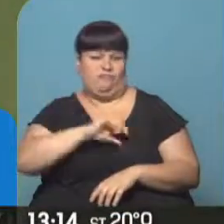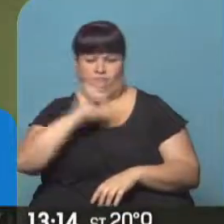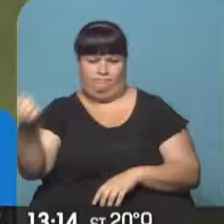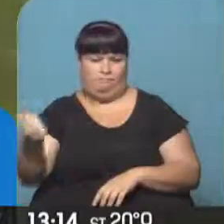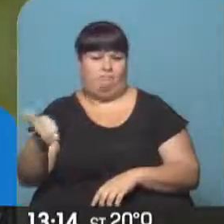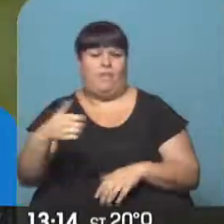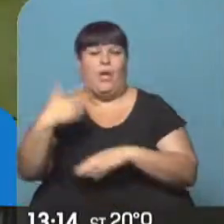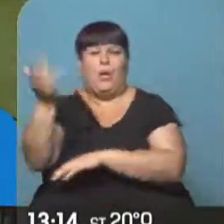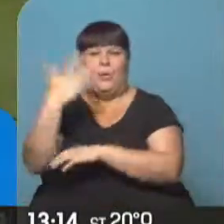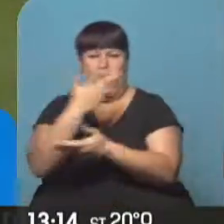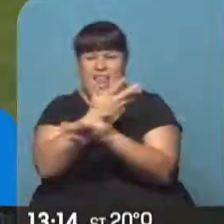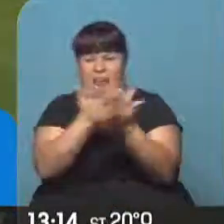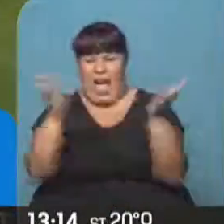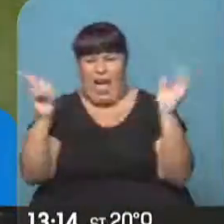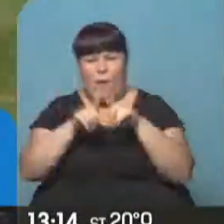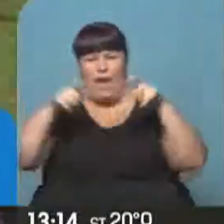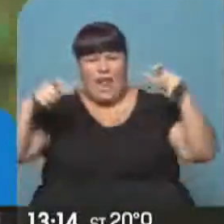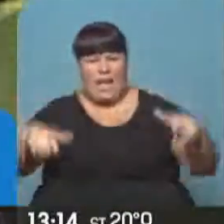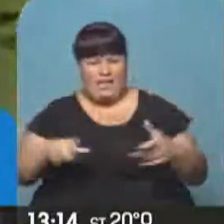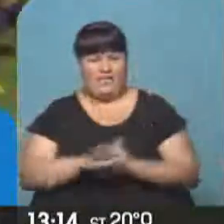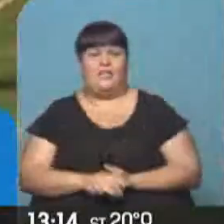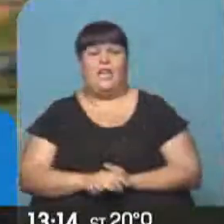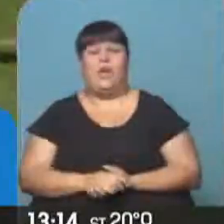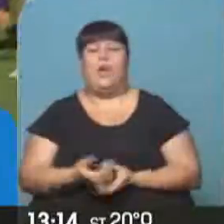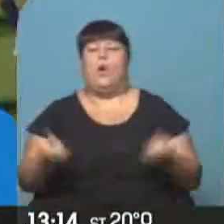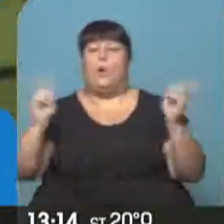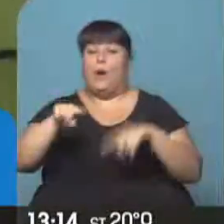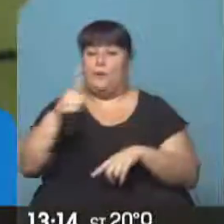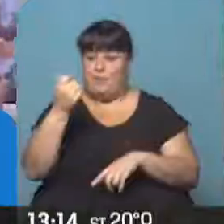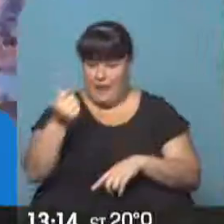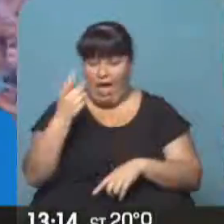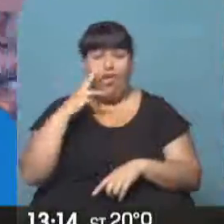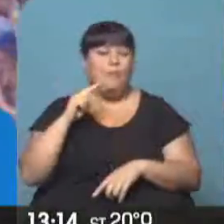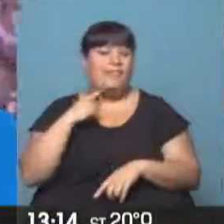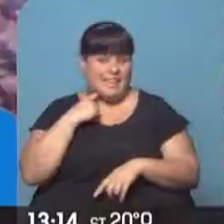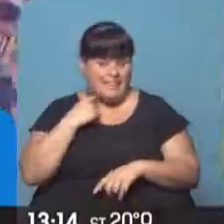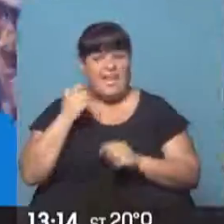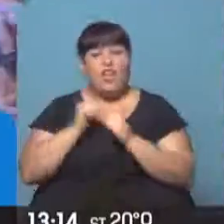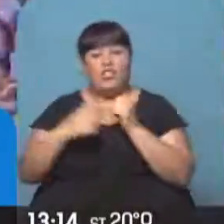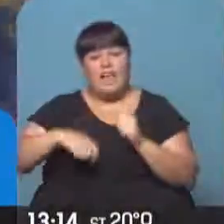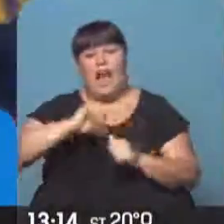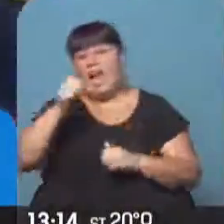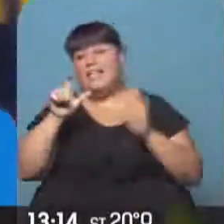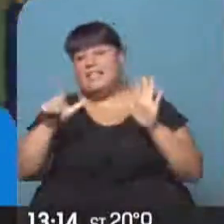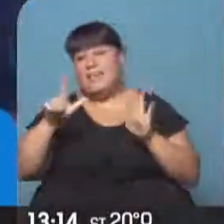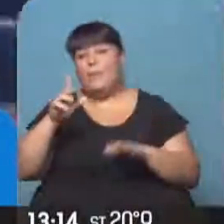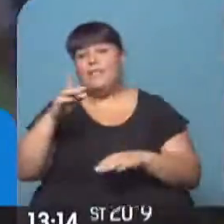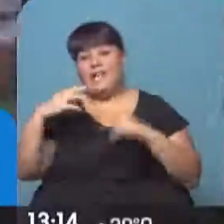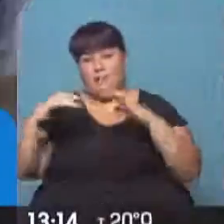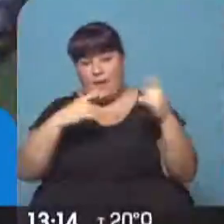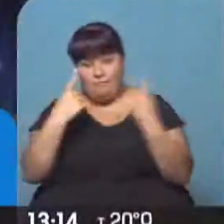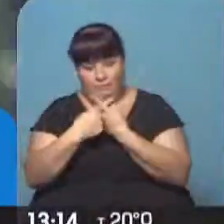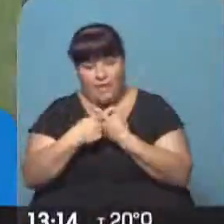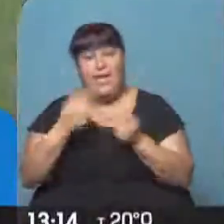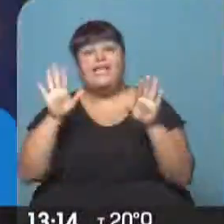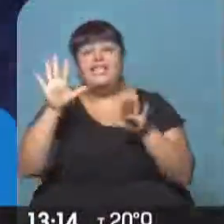con una bandera tan gigante como su estadio. Desde que volvió a primera en 2013, Central ganó 7 veces el derbi, empató